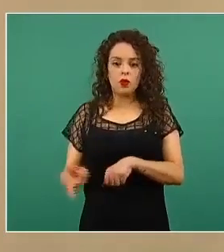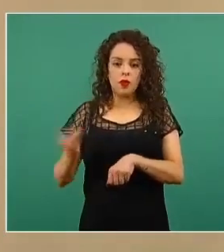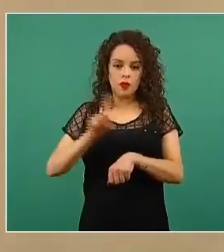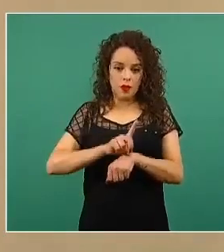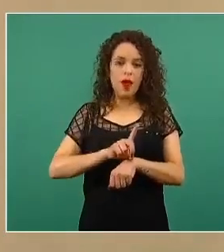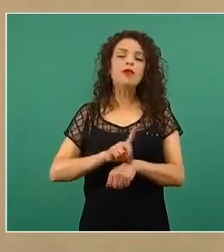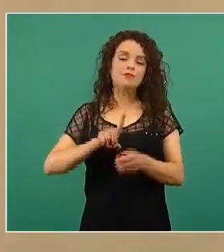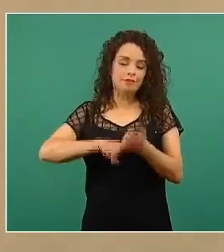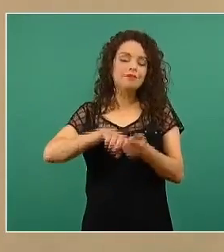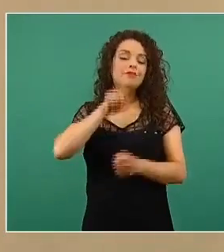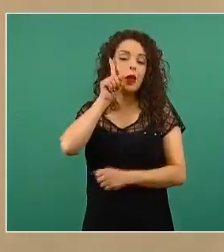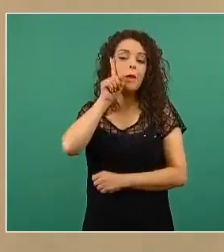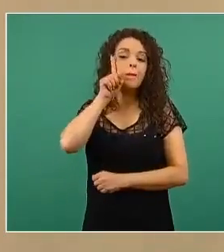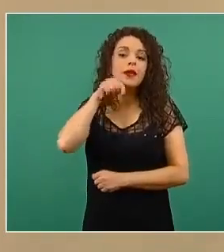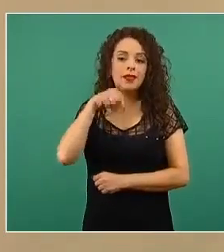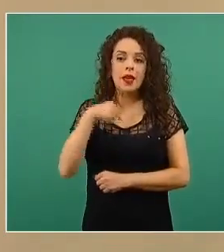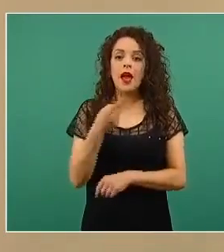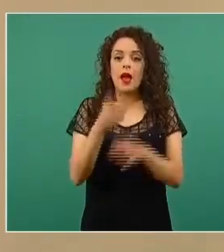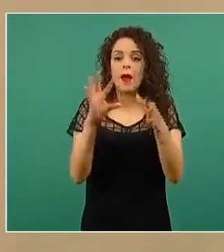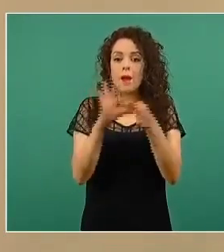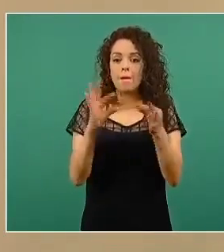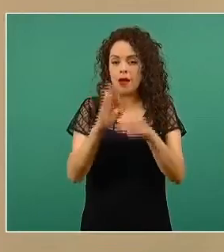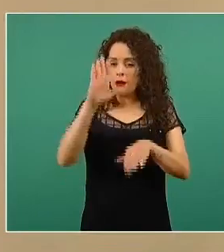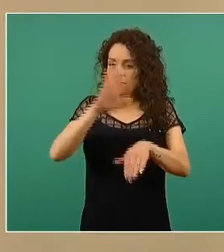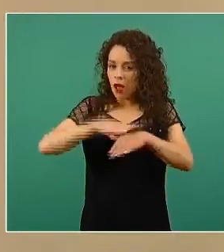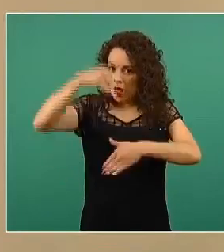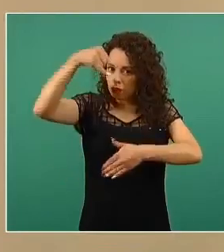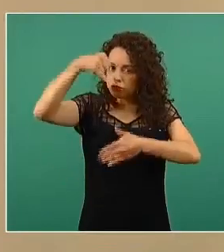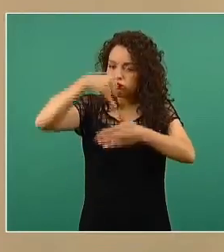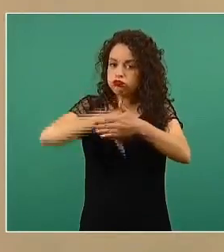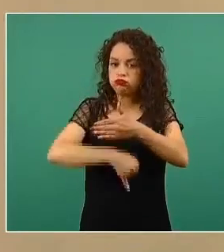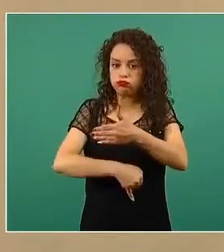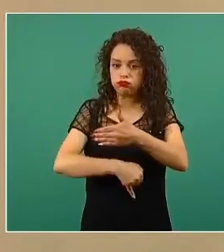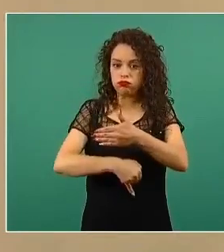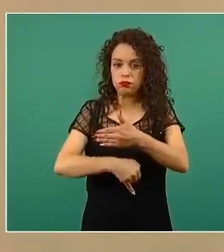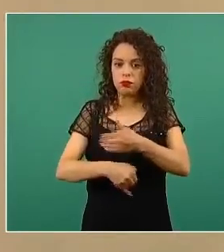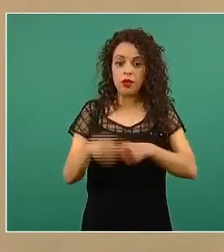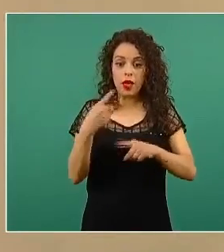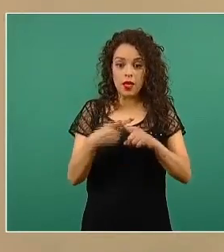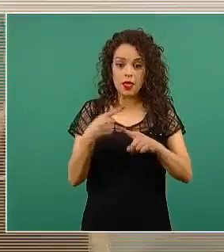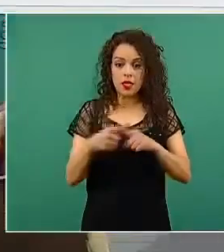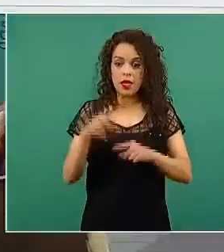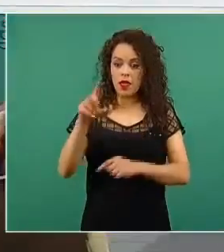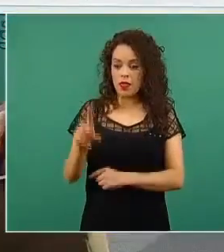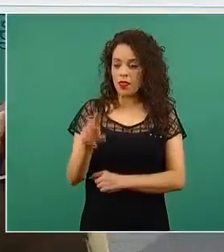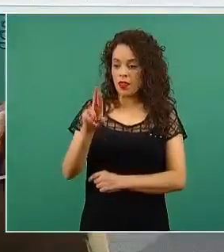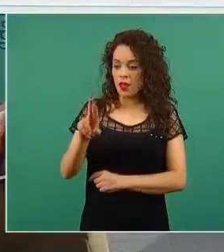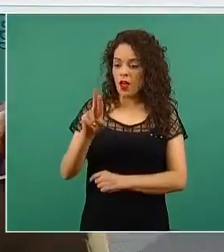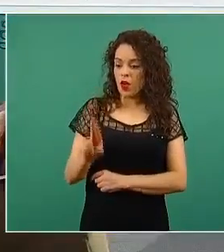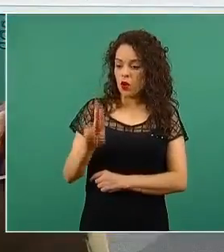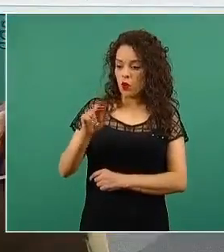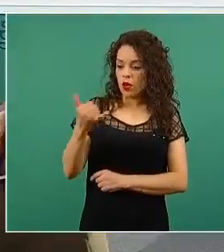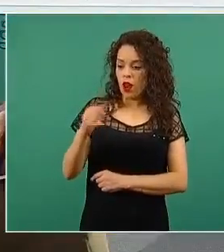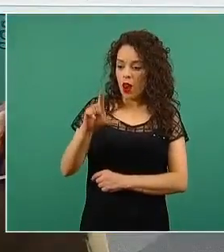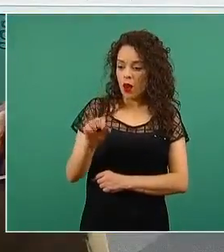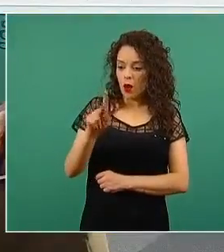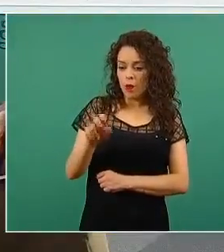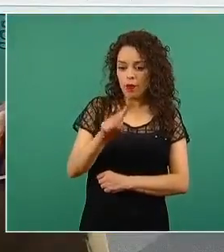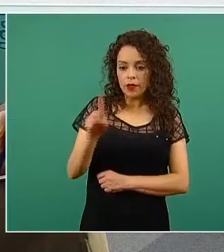día de mañana, de explicar ampliamente por parte del doctor Ruy López